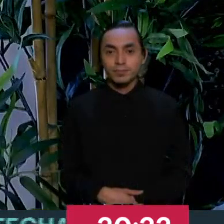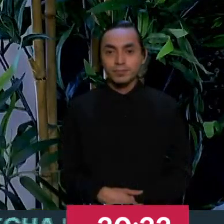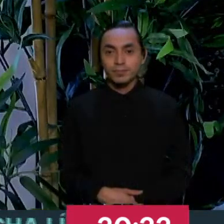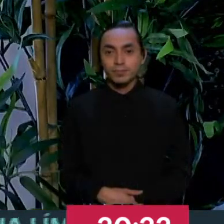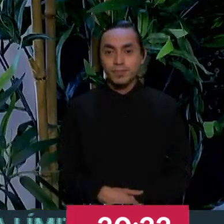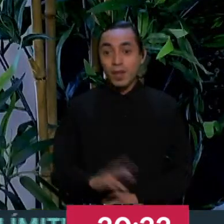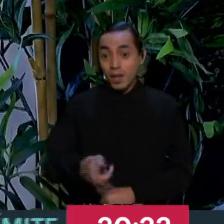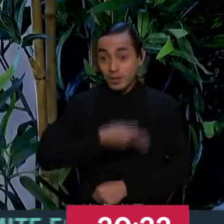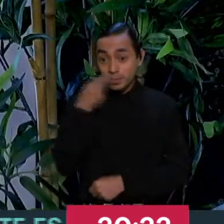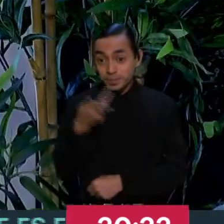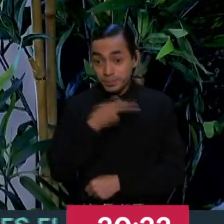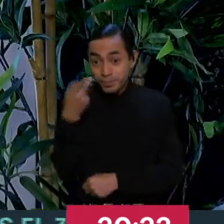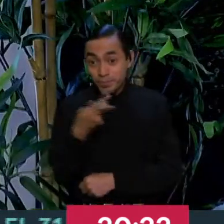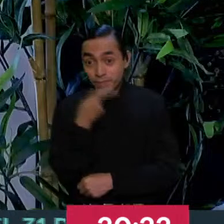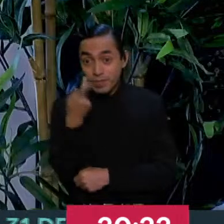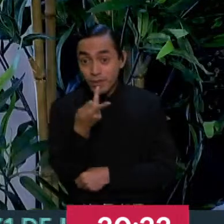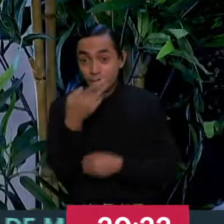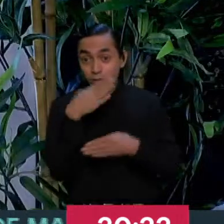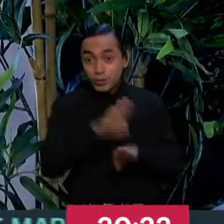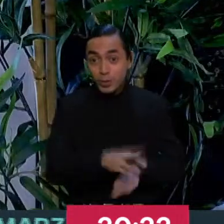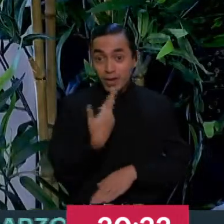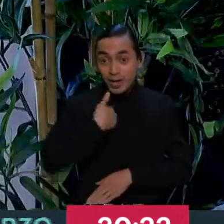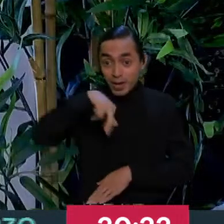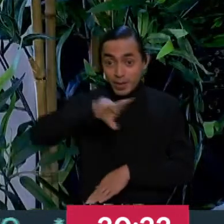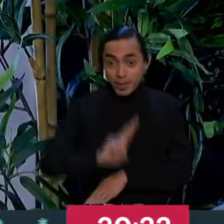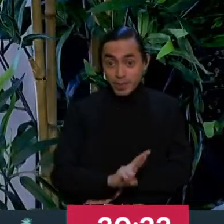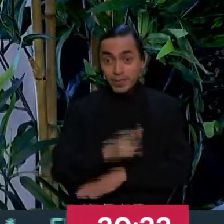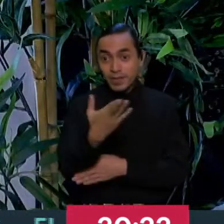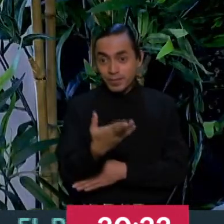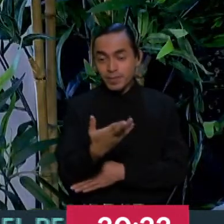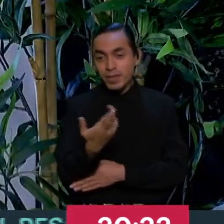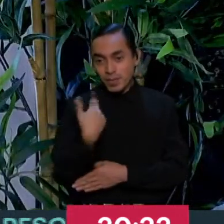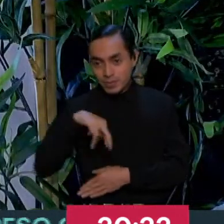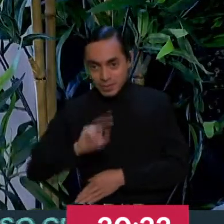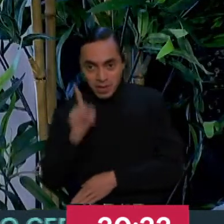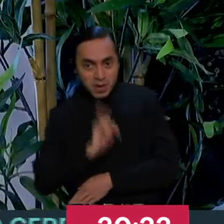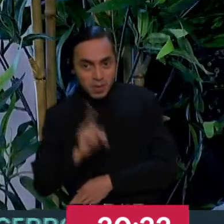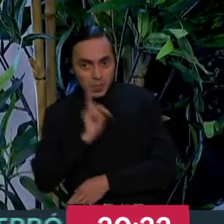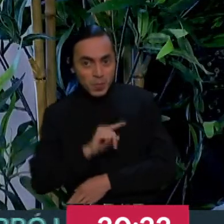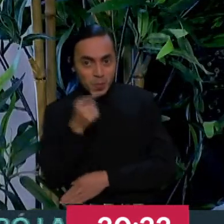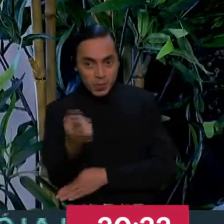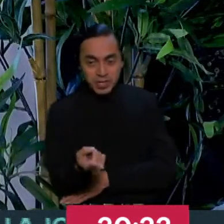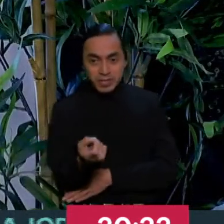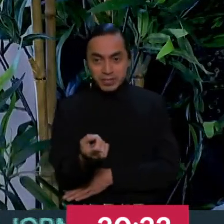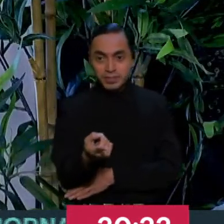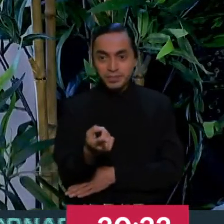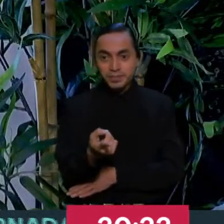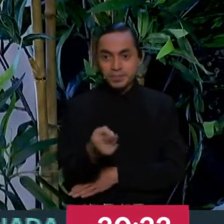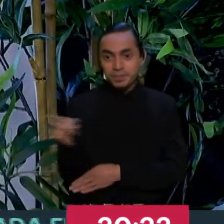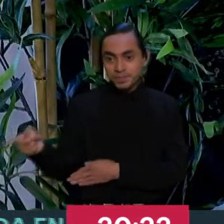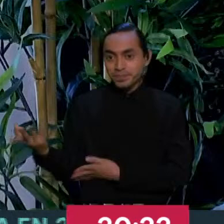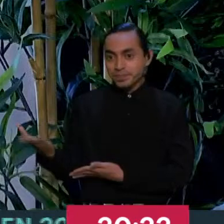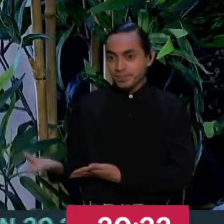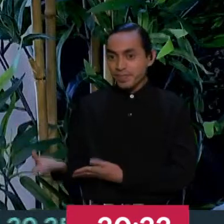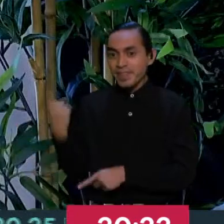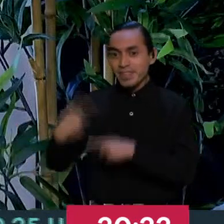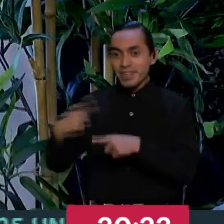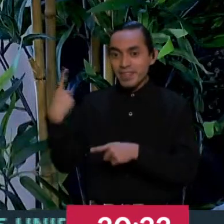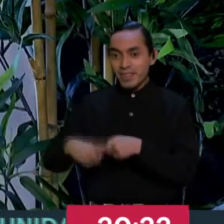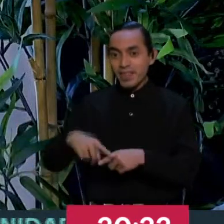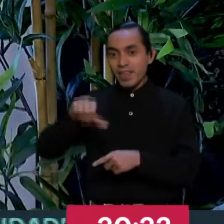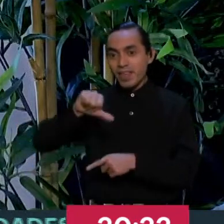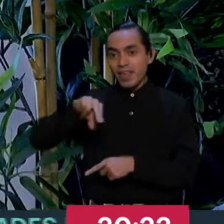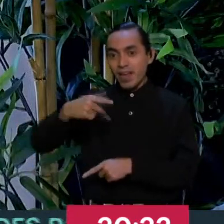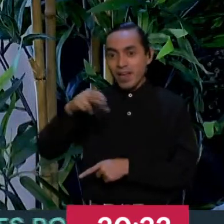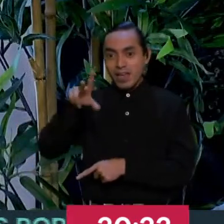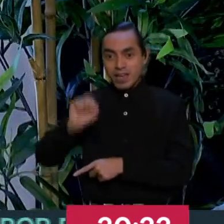Y para hablar el día de hoy acerca de la representación y representatividad de las mujeres, tenemos aquí para platicar con nosotros a Ángeles